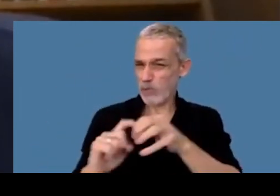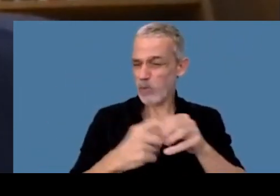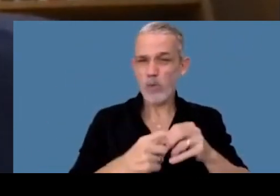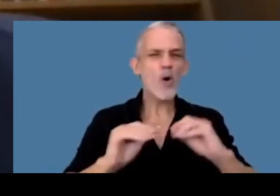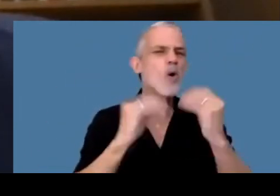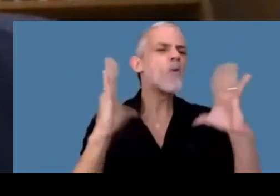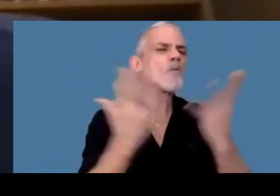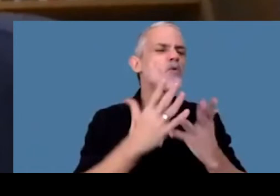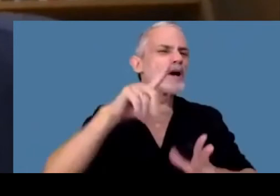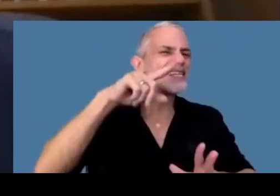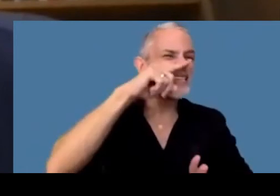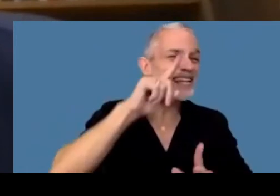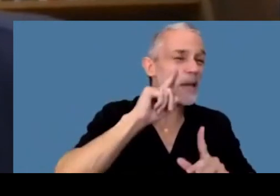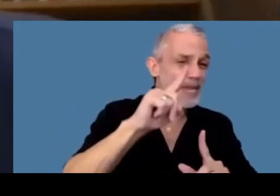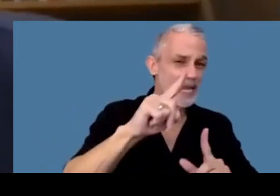personas.